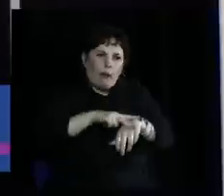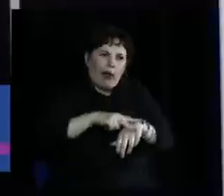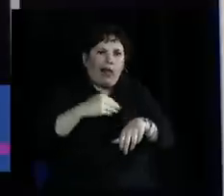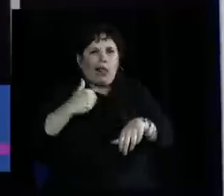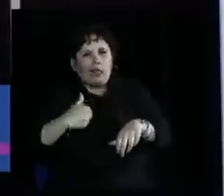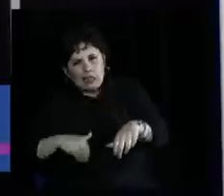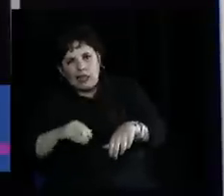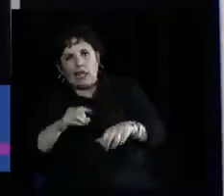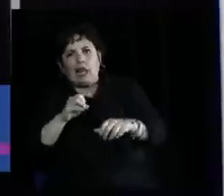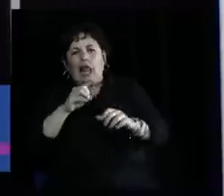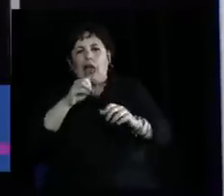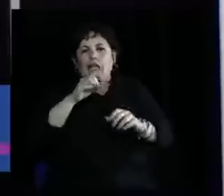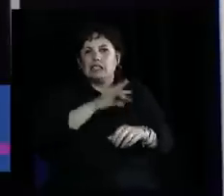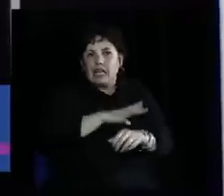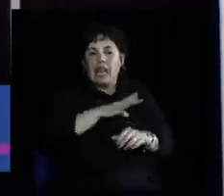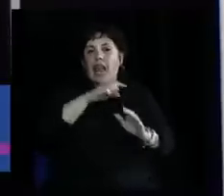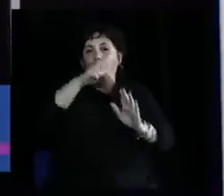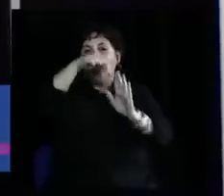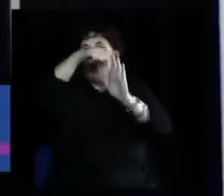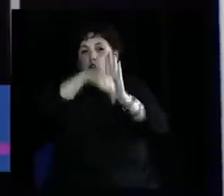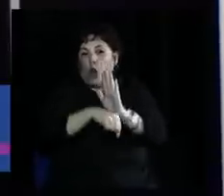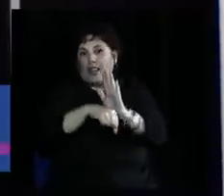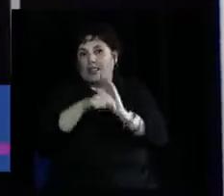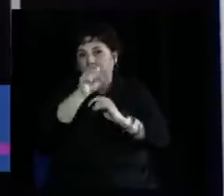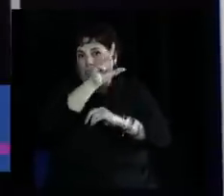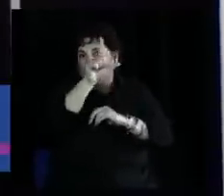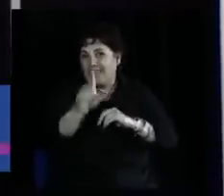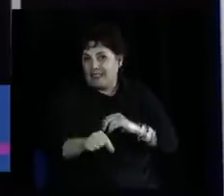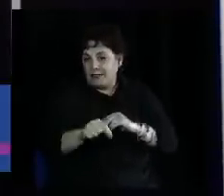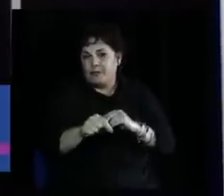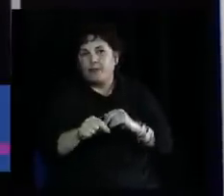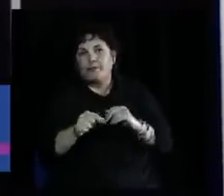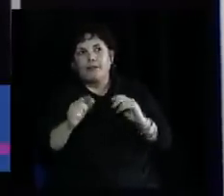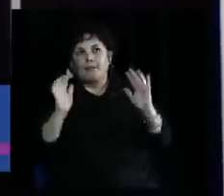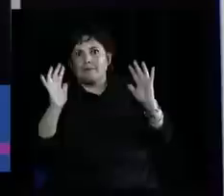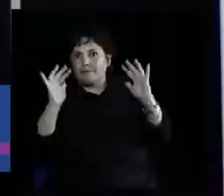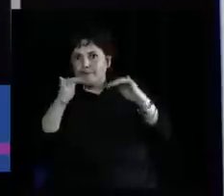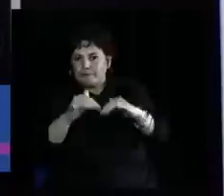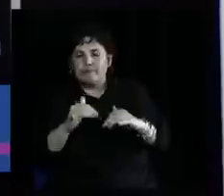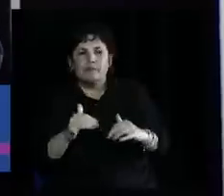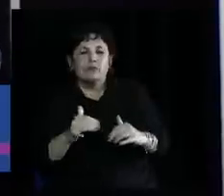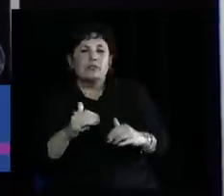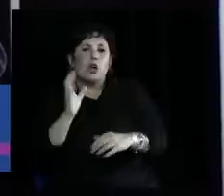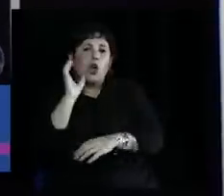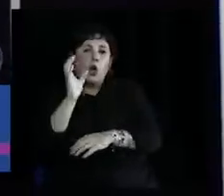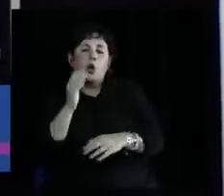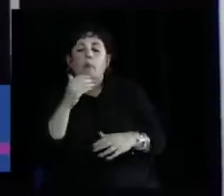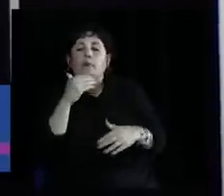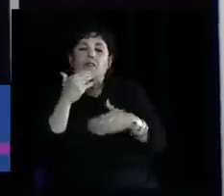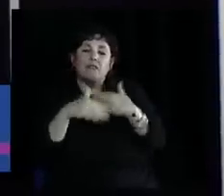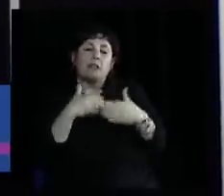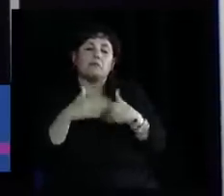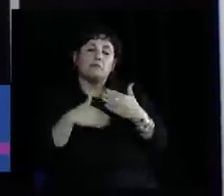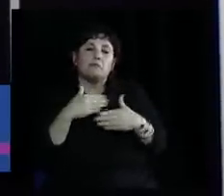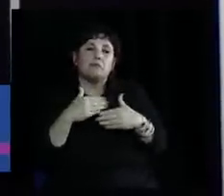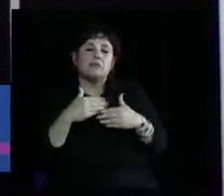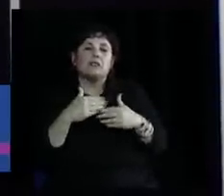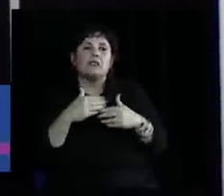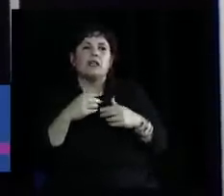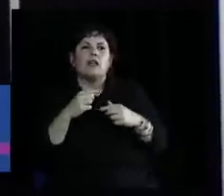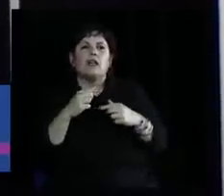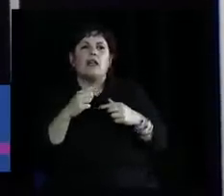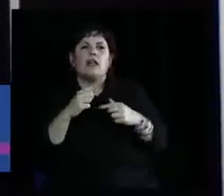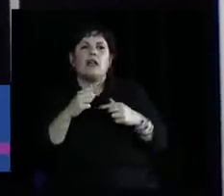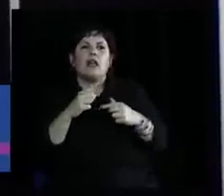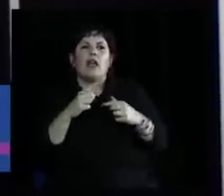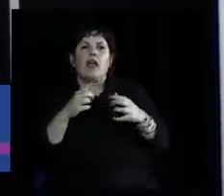al norte de América del Sur se estaba este a otra gran conglomerado. Claro, Colombia terminó abriéndose